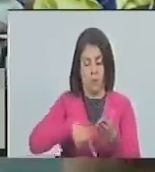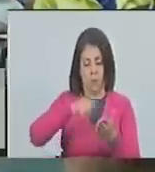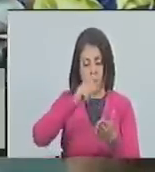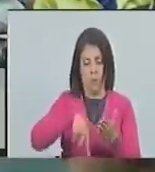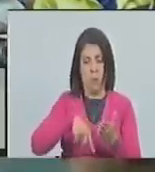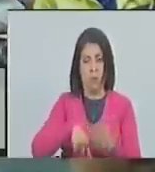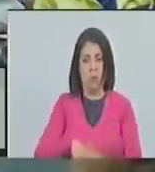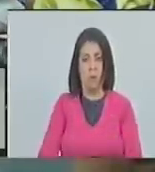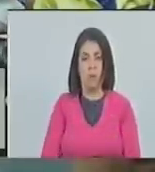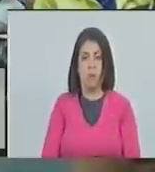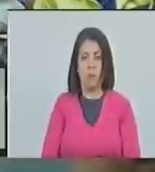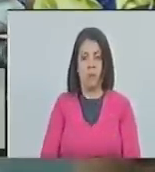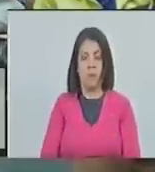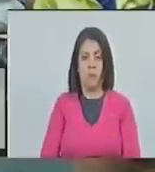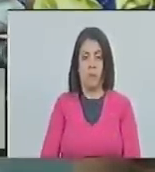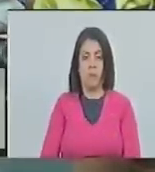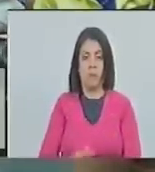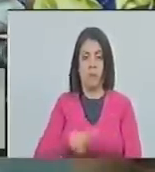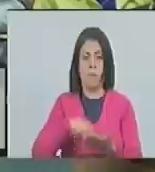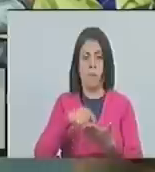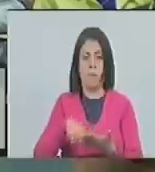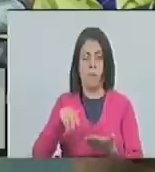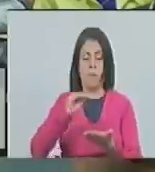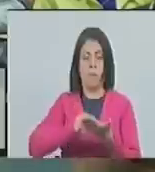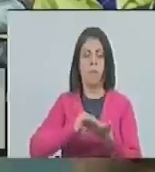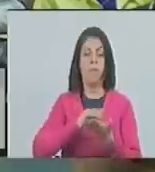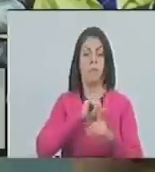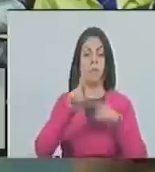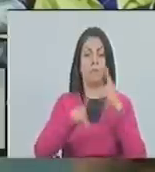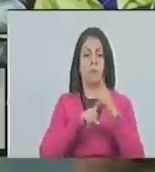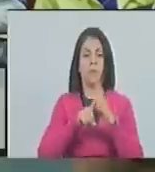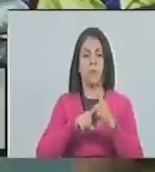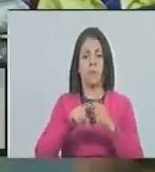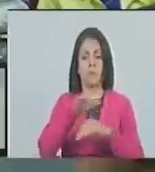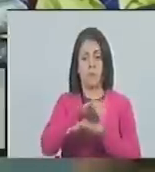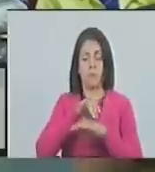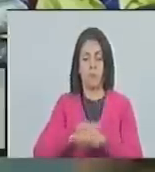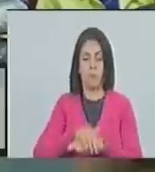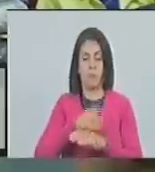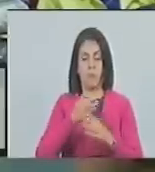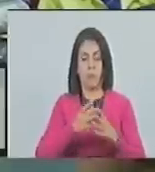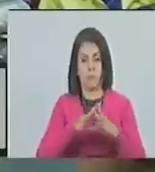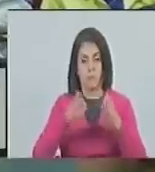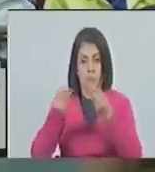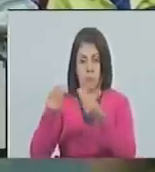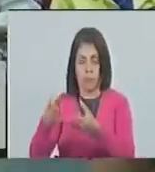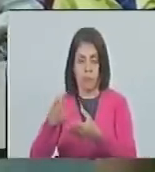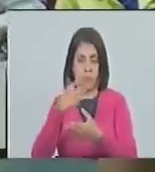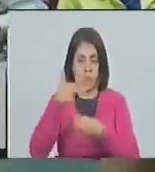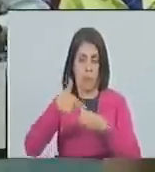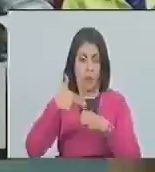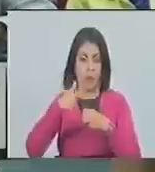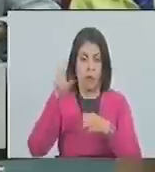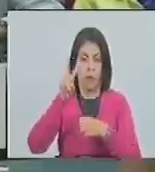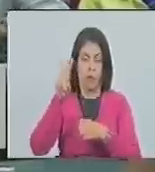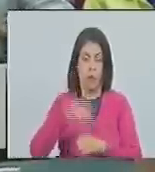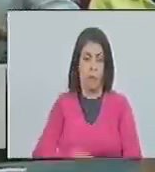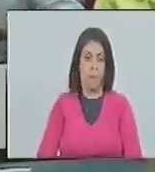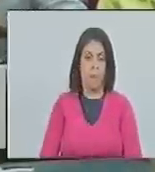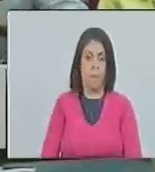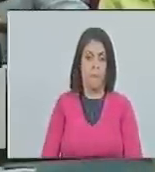fijo, firman o reeditan el pacto de Gómez, que es entregar el petróleo de Venezuela